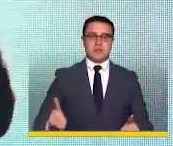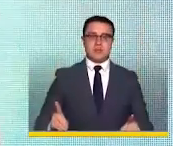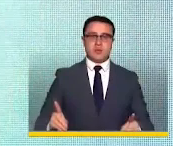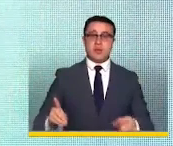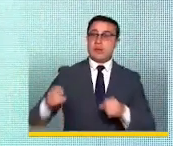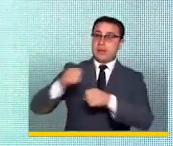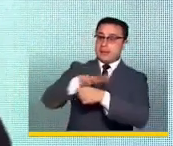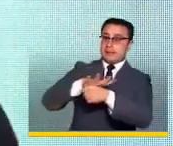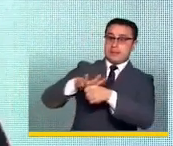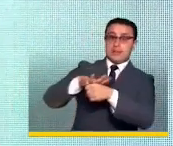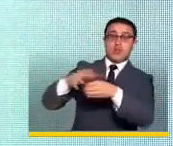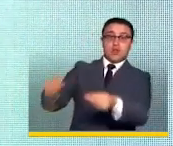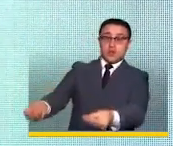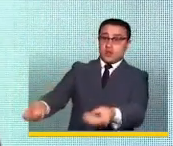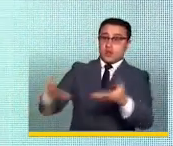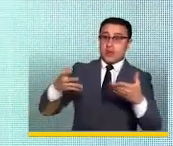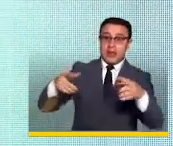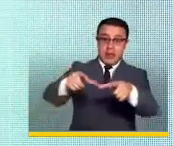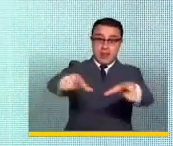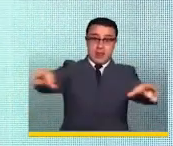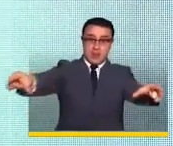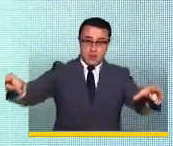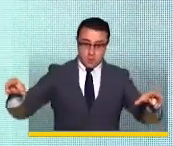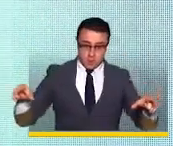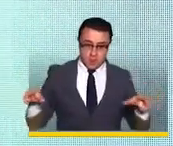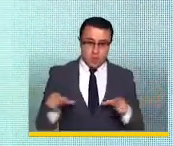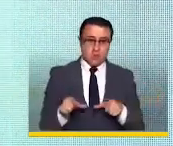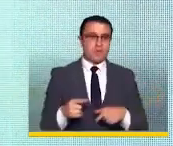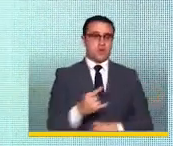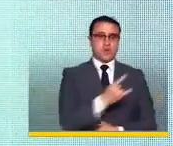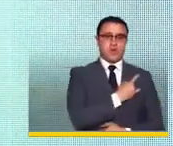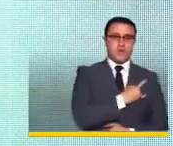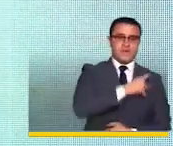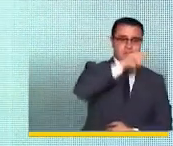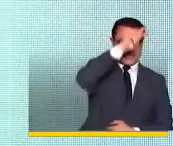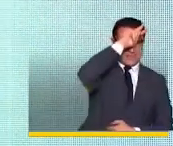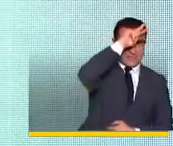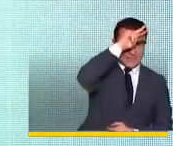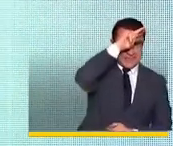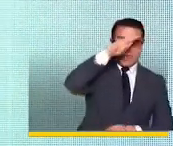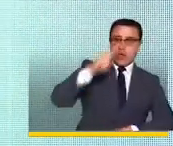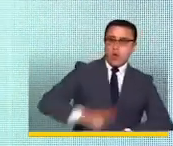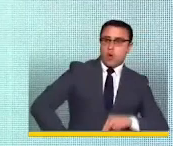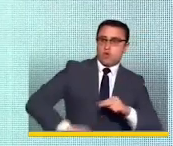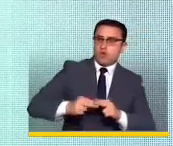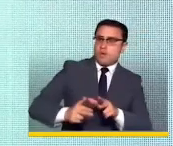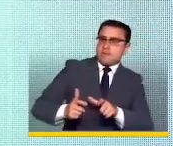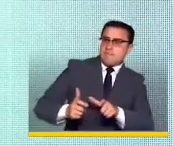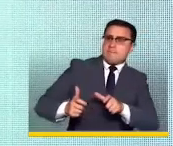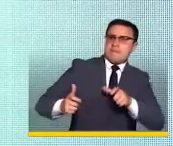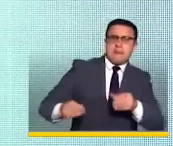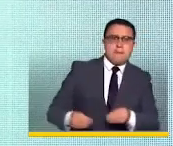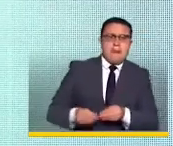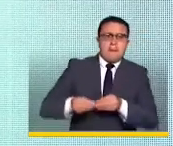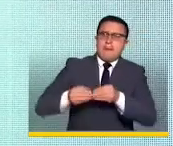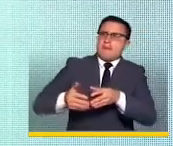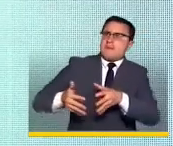nos entrega el lote, ampliar la Universidad de Kennedy para Kennedy. Y